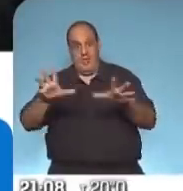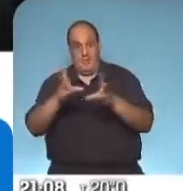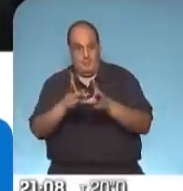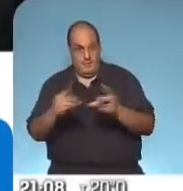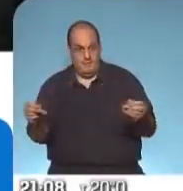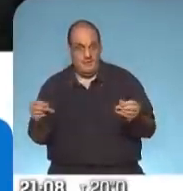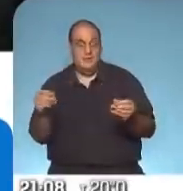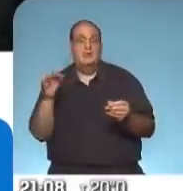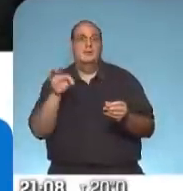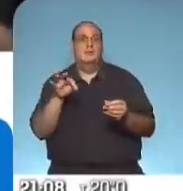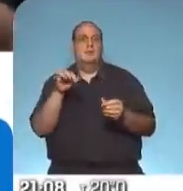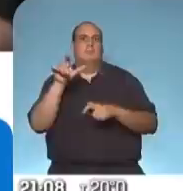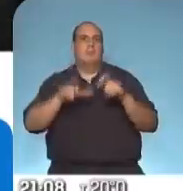recupere